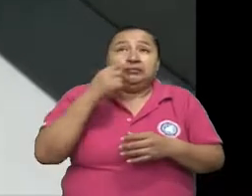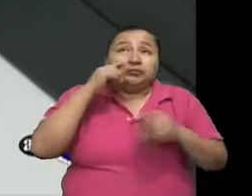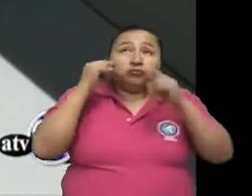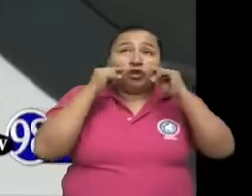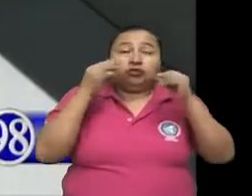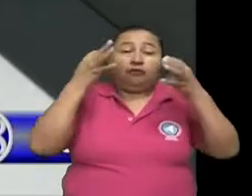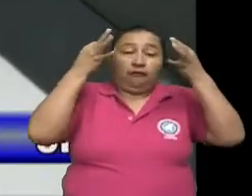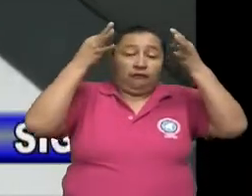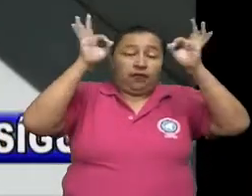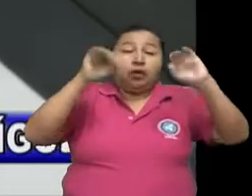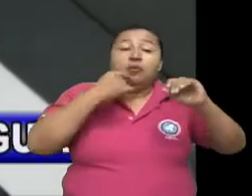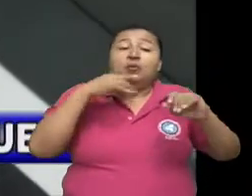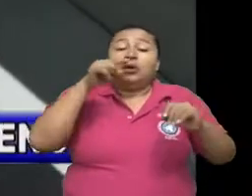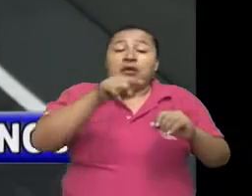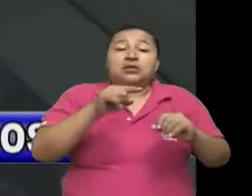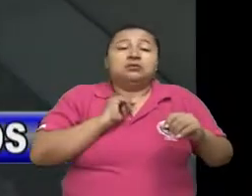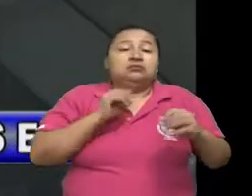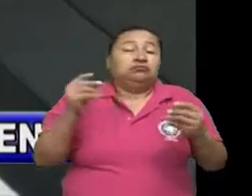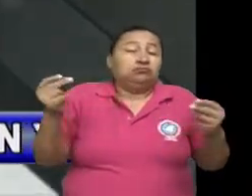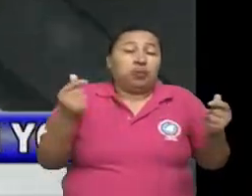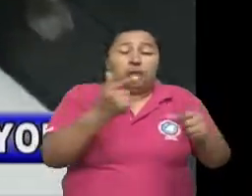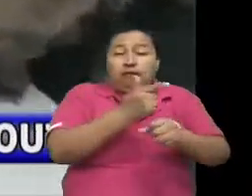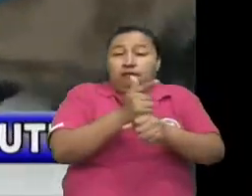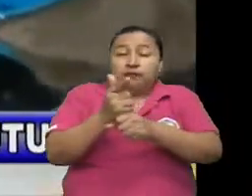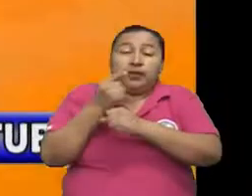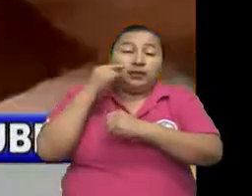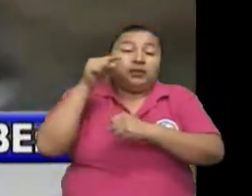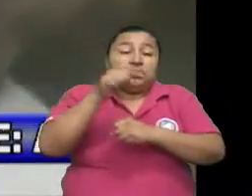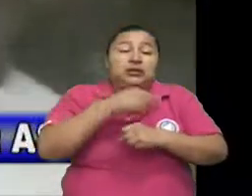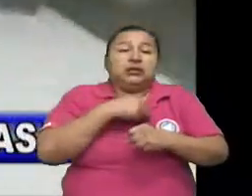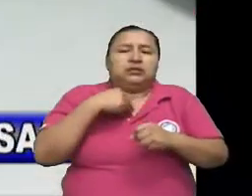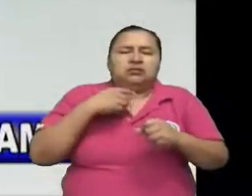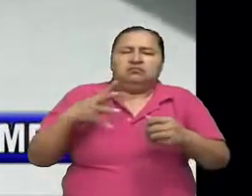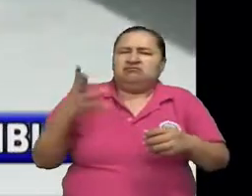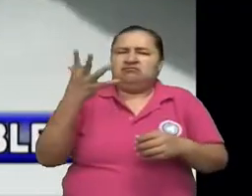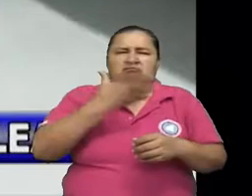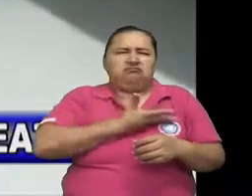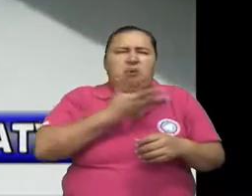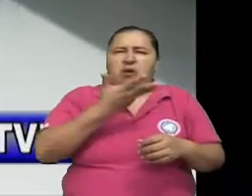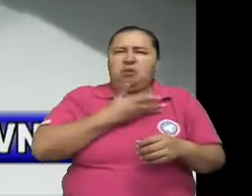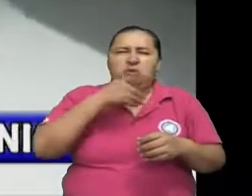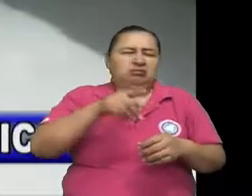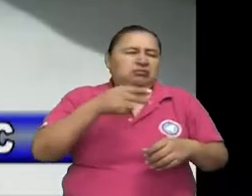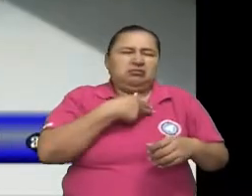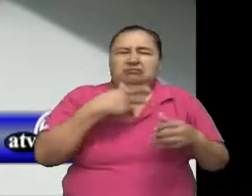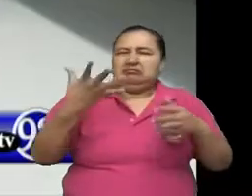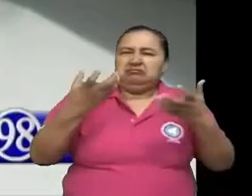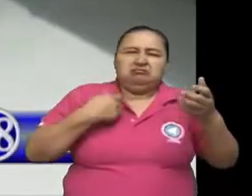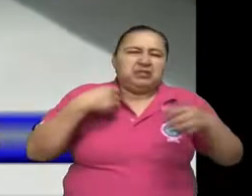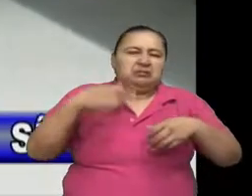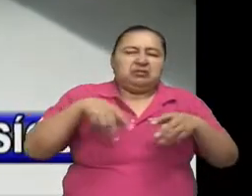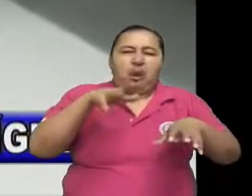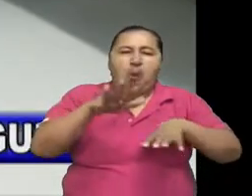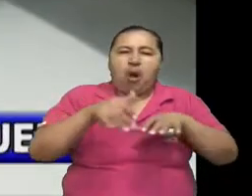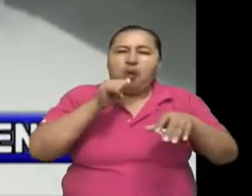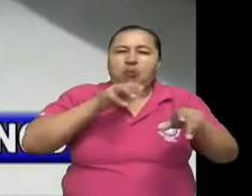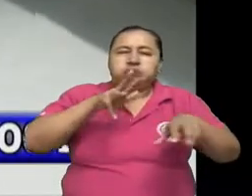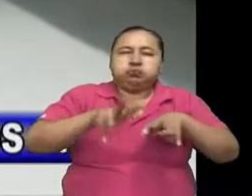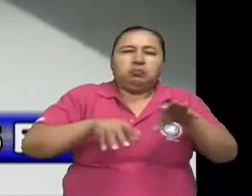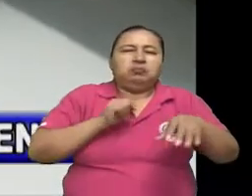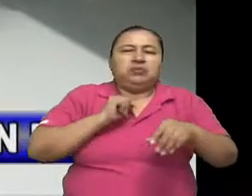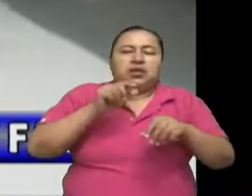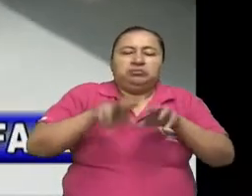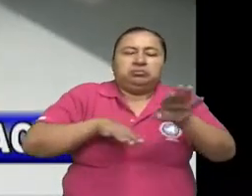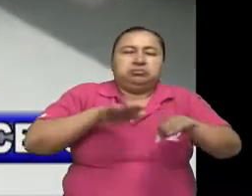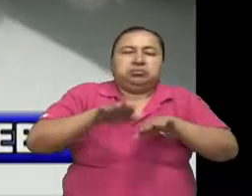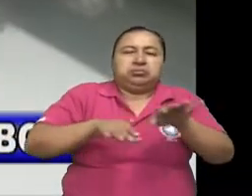famoso después de que se hiciera viral un video en el que protesta mientras se resiste a hacer ejercicio en el agua que cubre una cinta de correr.